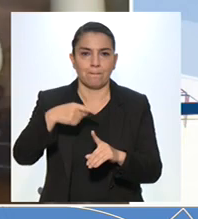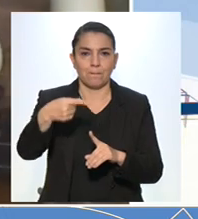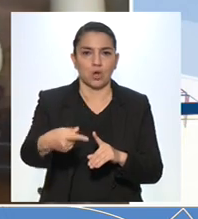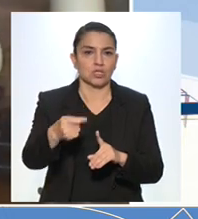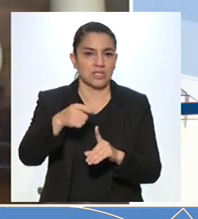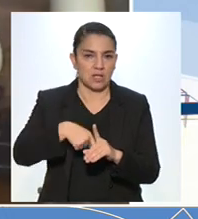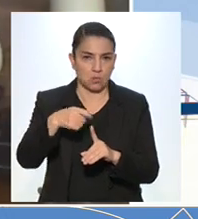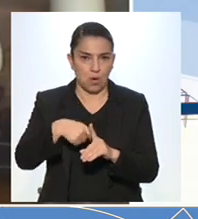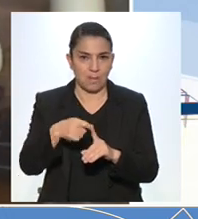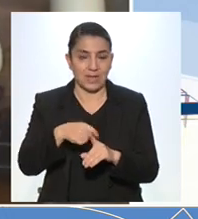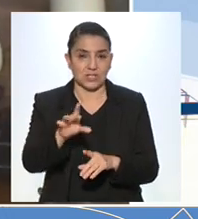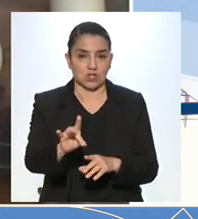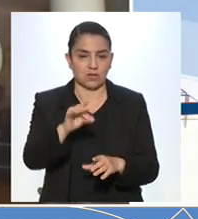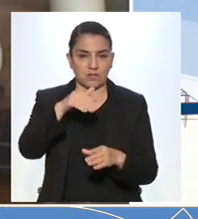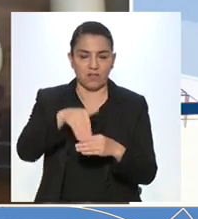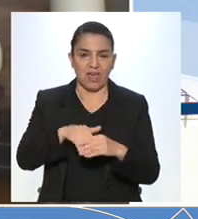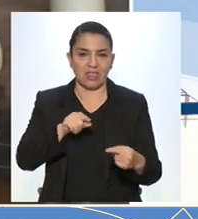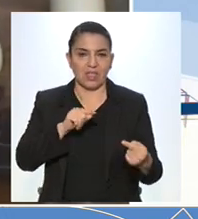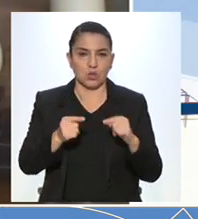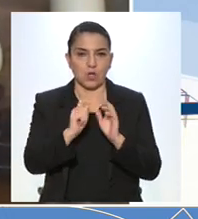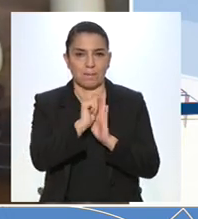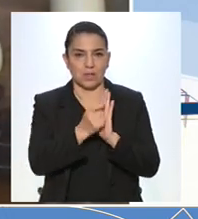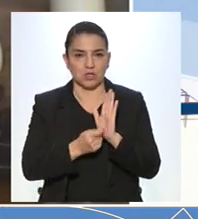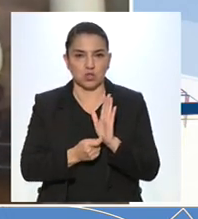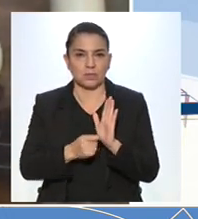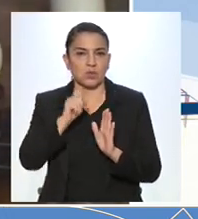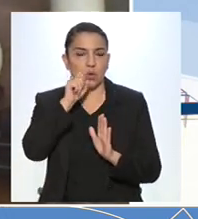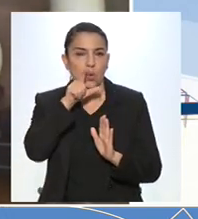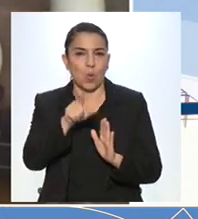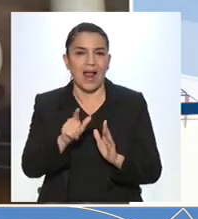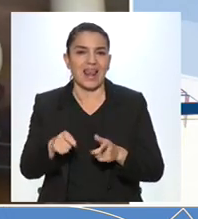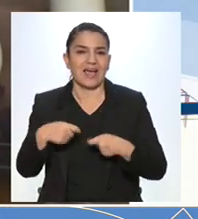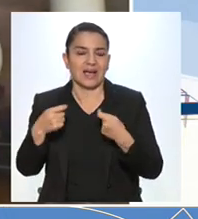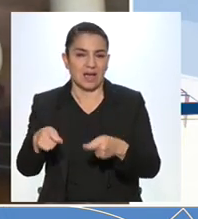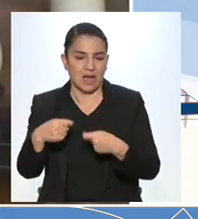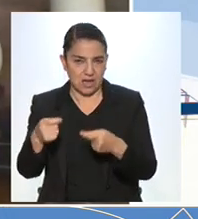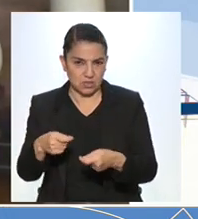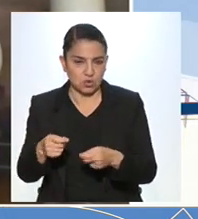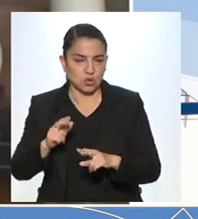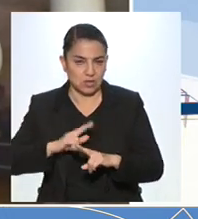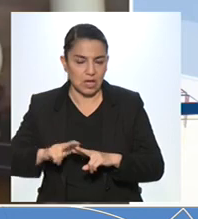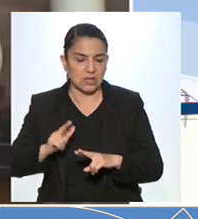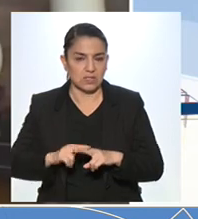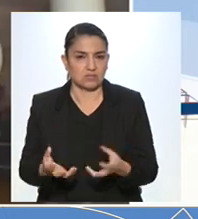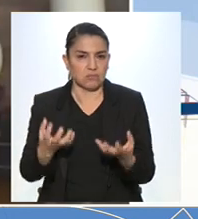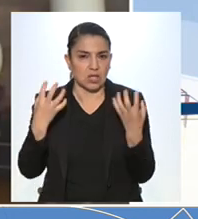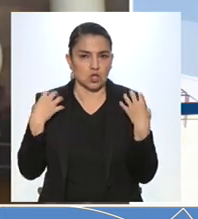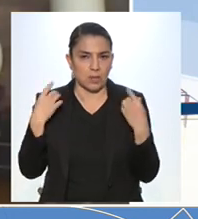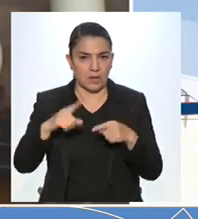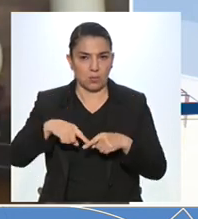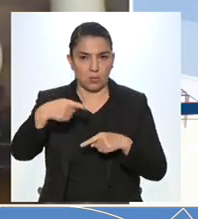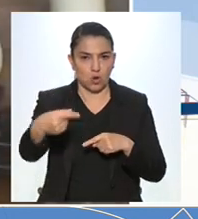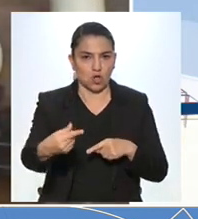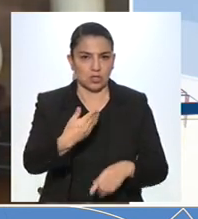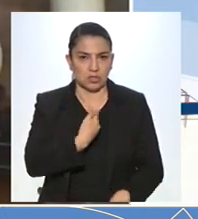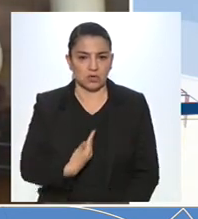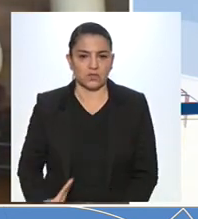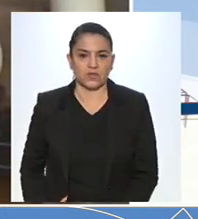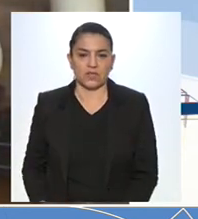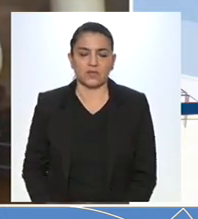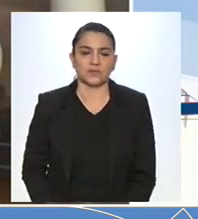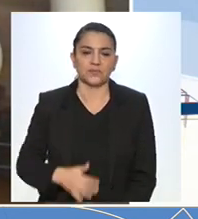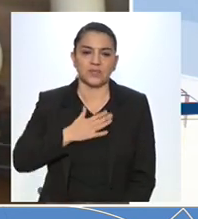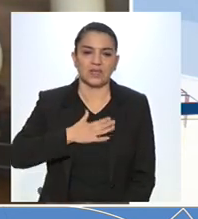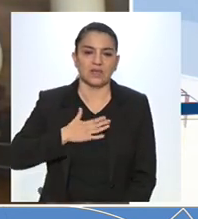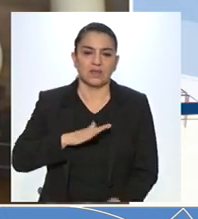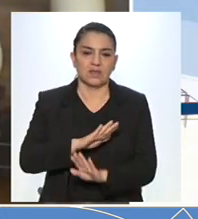con el ciclo electoral y la discusión del presupuesto. ¿Cuál va a ser el nivel de gasto que vamos a tener que asumir para el próximo gobierno? Quiero terminar